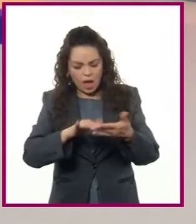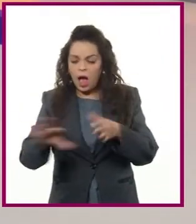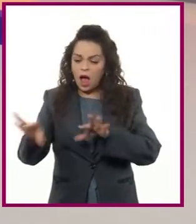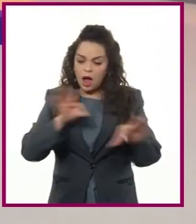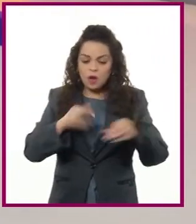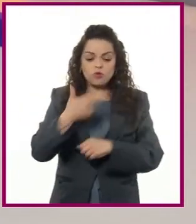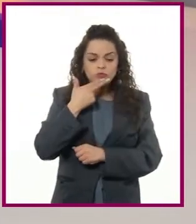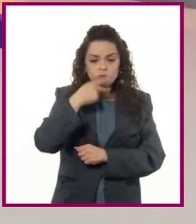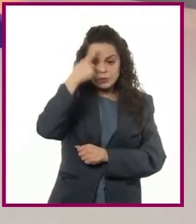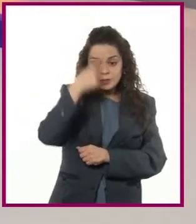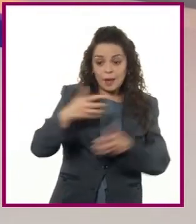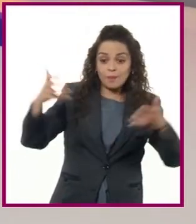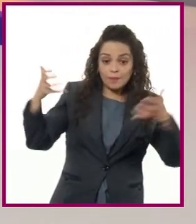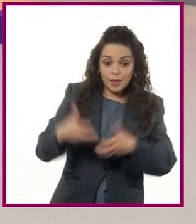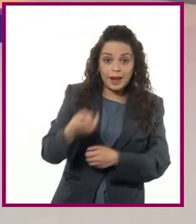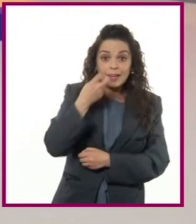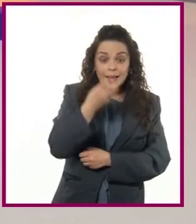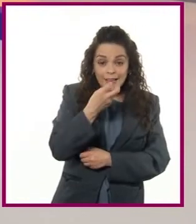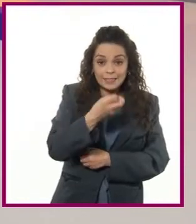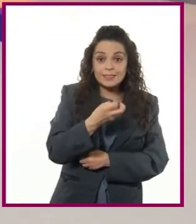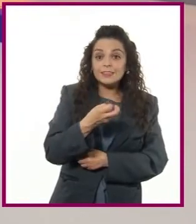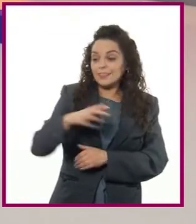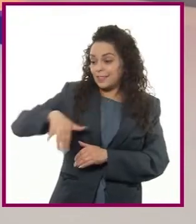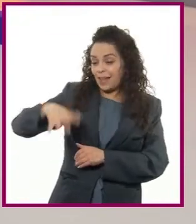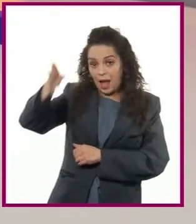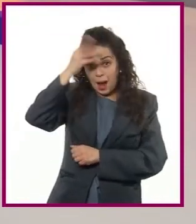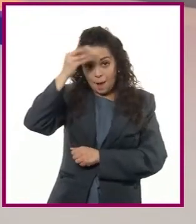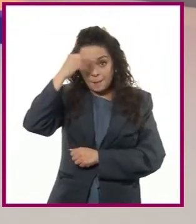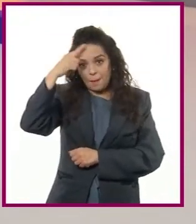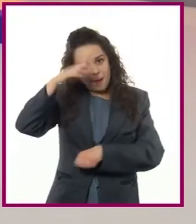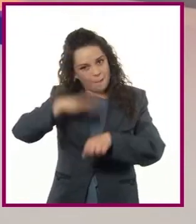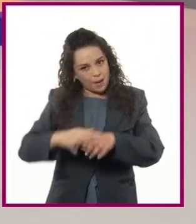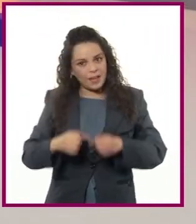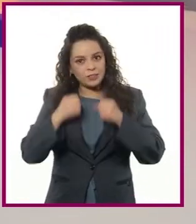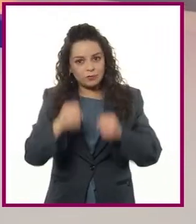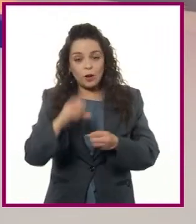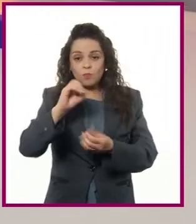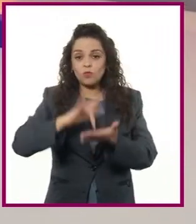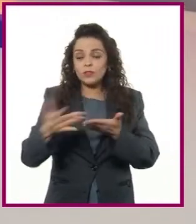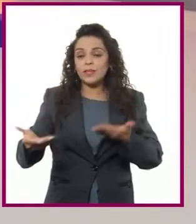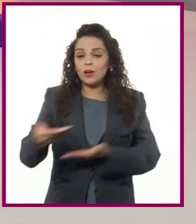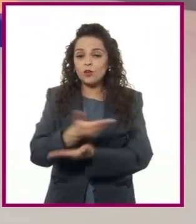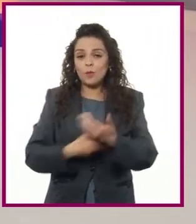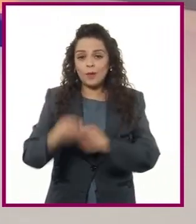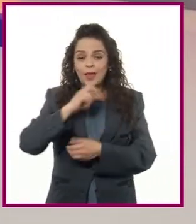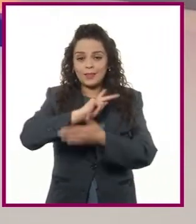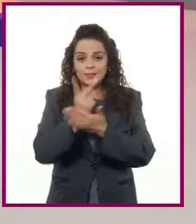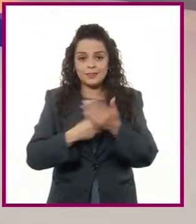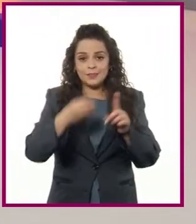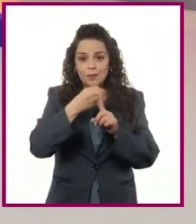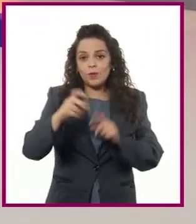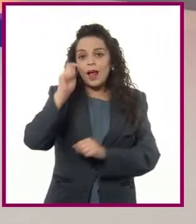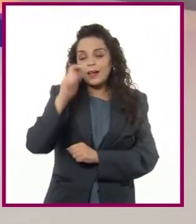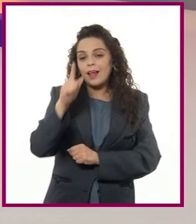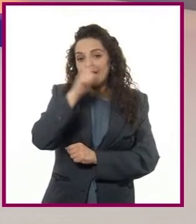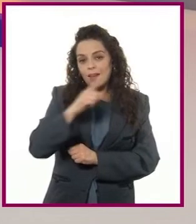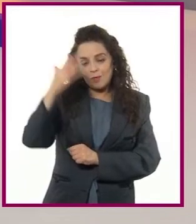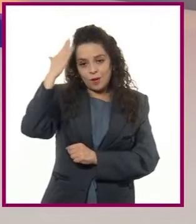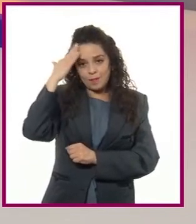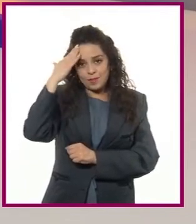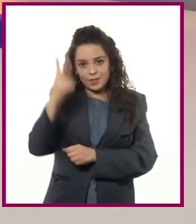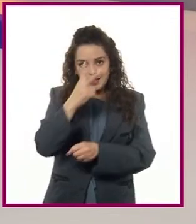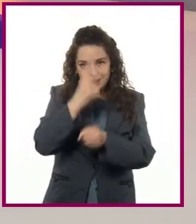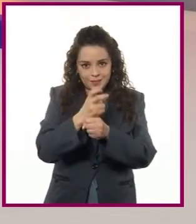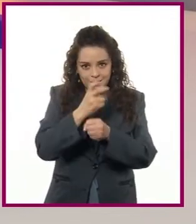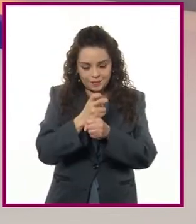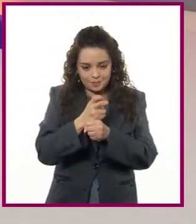y paráfrasis para reforzar sus conocimientos. Gracias por compartir con nosotros esta sesión más de Lengua Materna 2, en